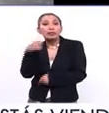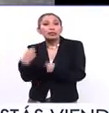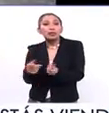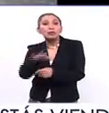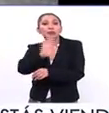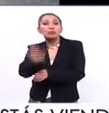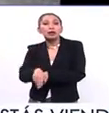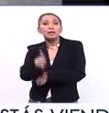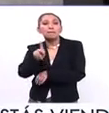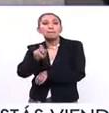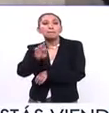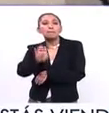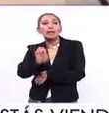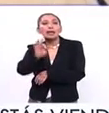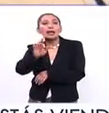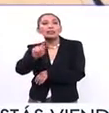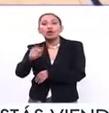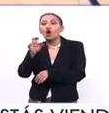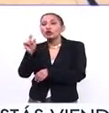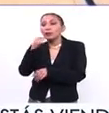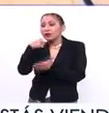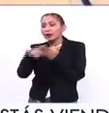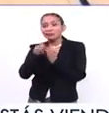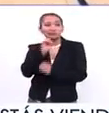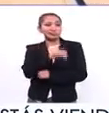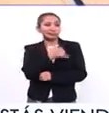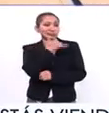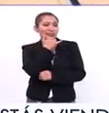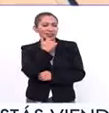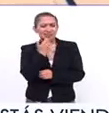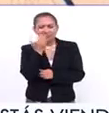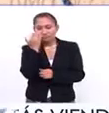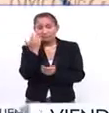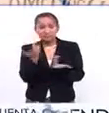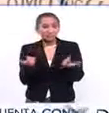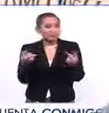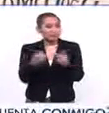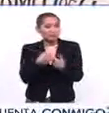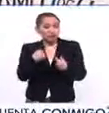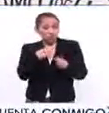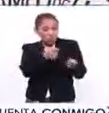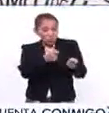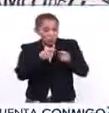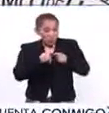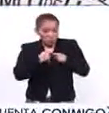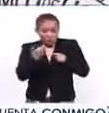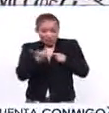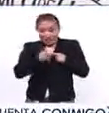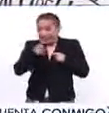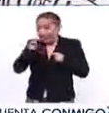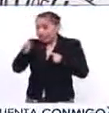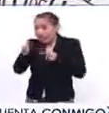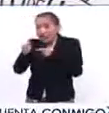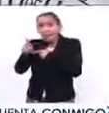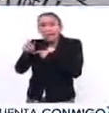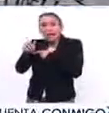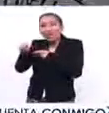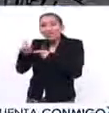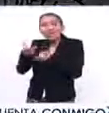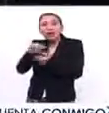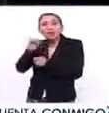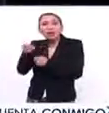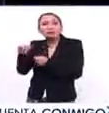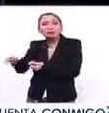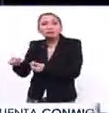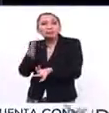porque Pérez muere, y entonces Octavio Paz le escribe diciéndole qué cosa tan irónica que yo haya sido el elegido para entregarle a Pérez un dinero que